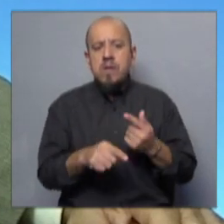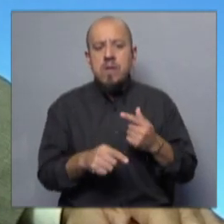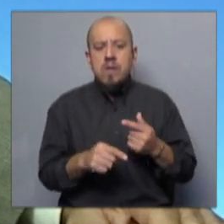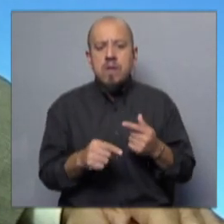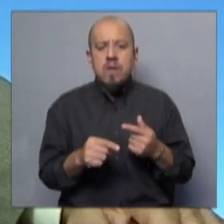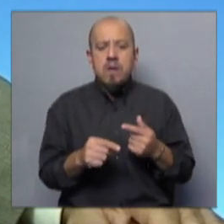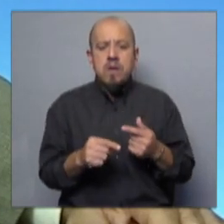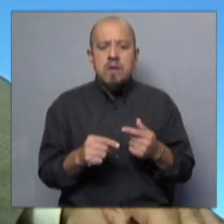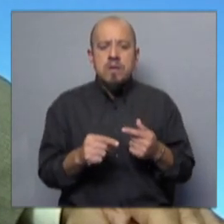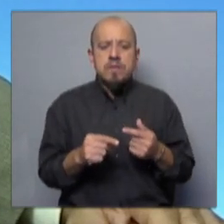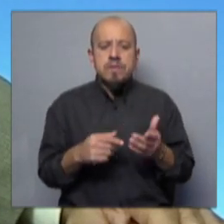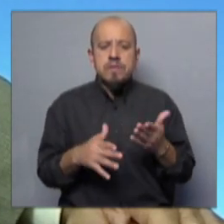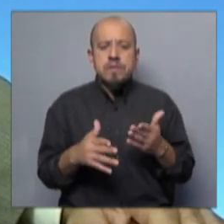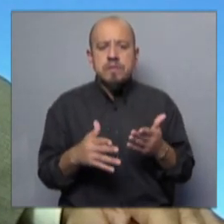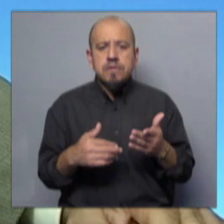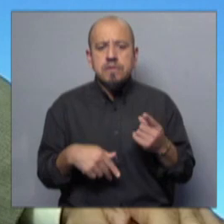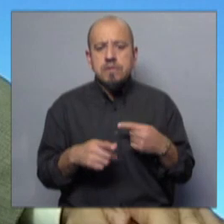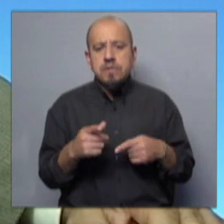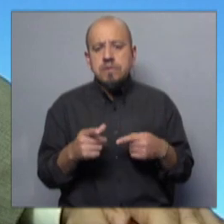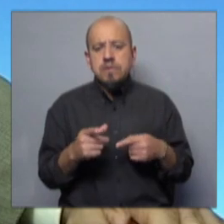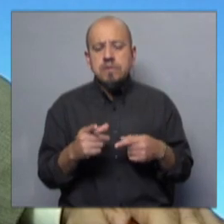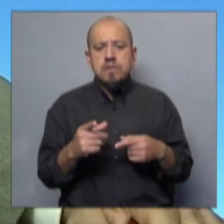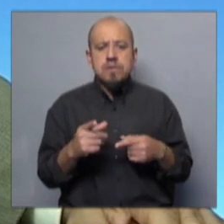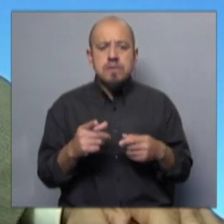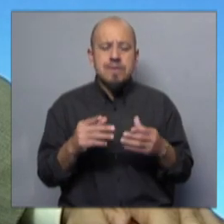trato cruel e inhumano